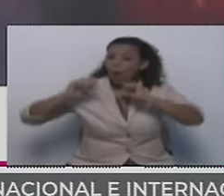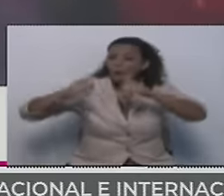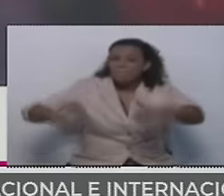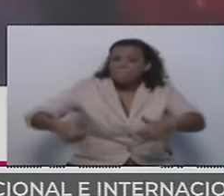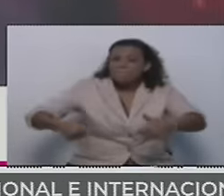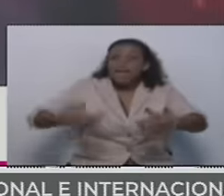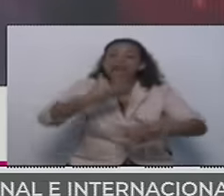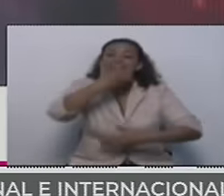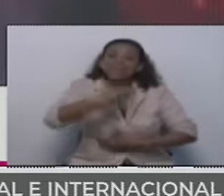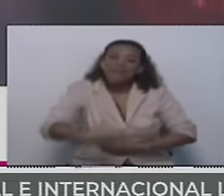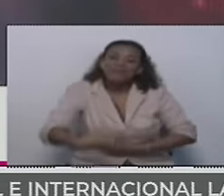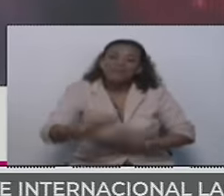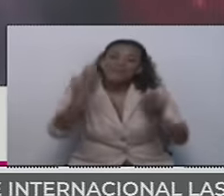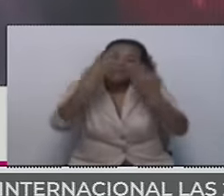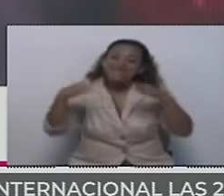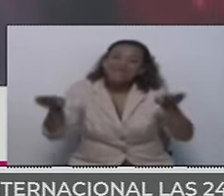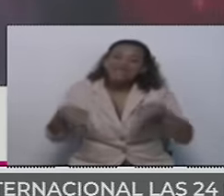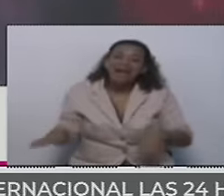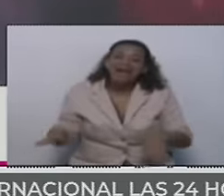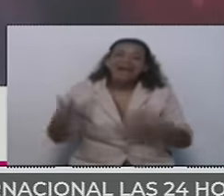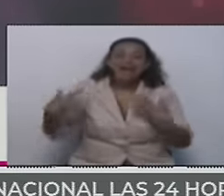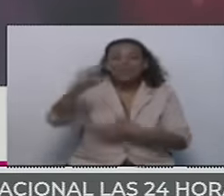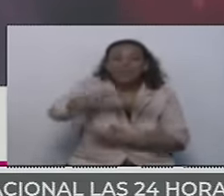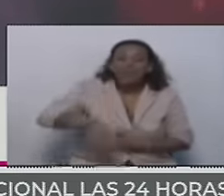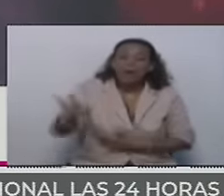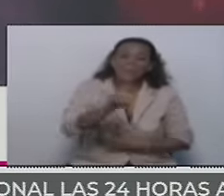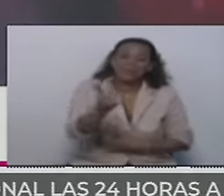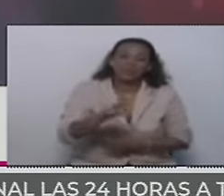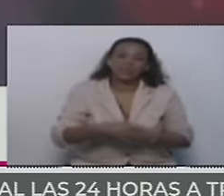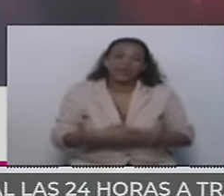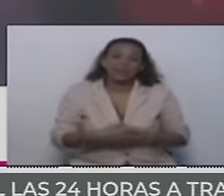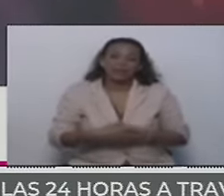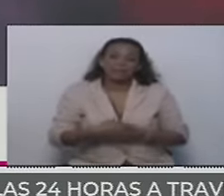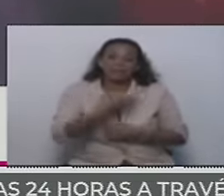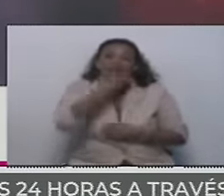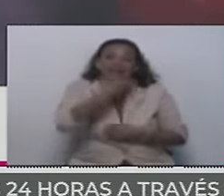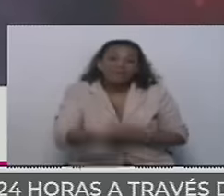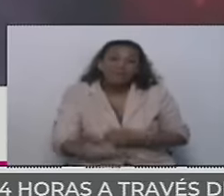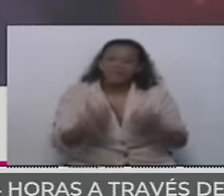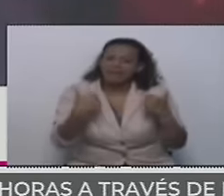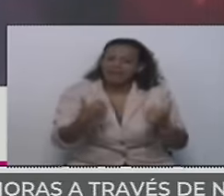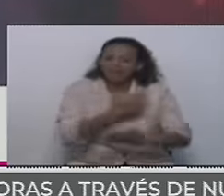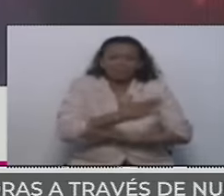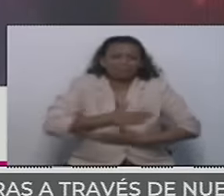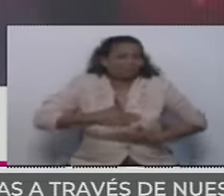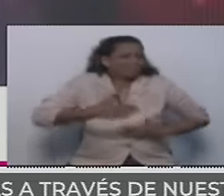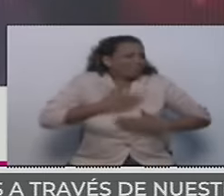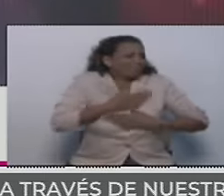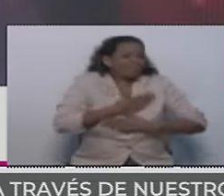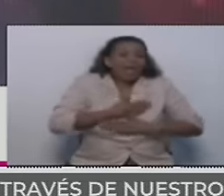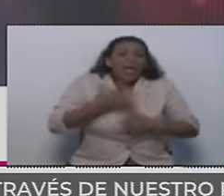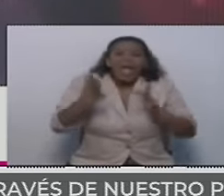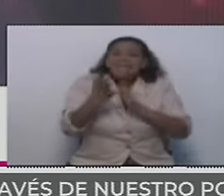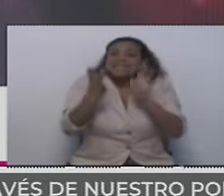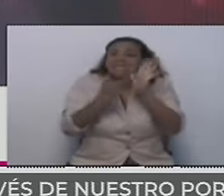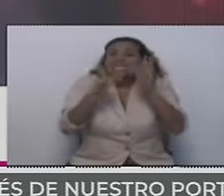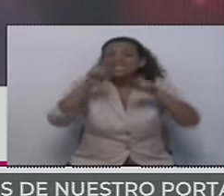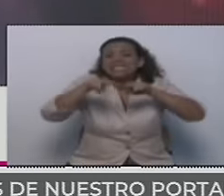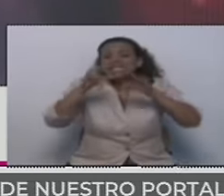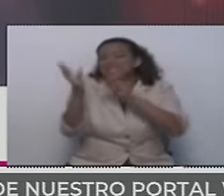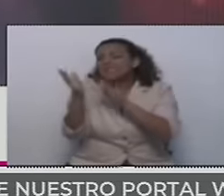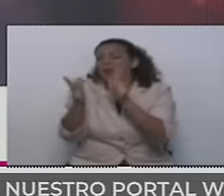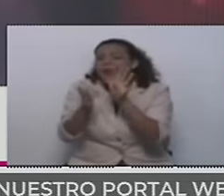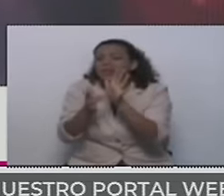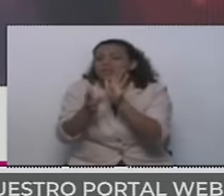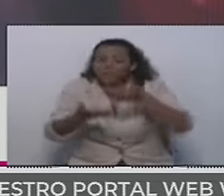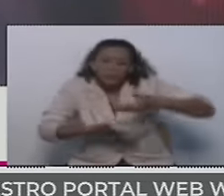arrancaron las Navidades en Venezuela. El espíritu del niño Dios, de